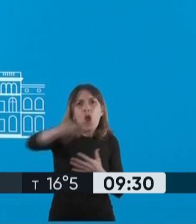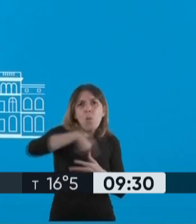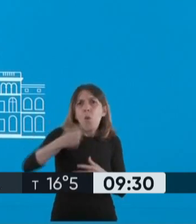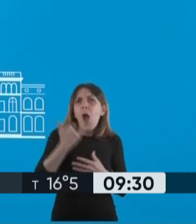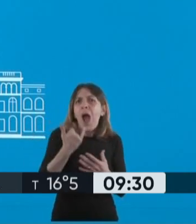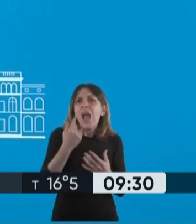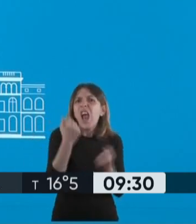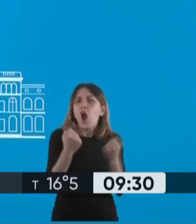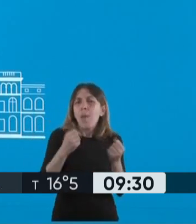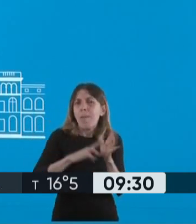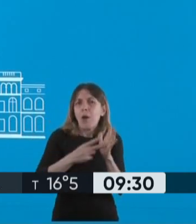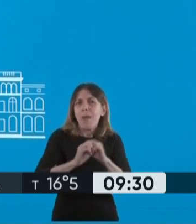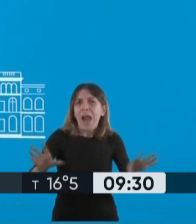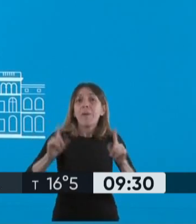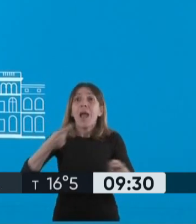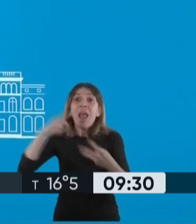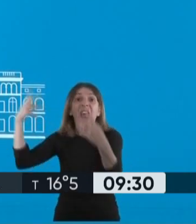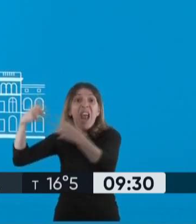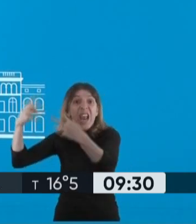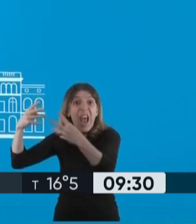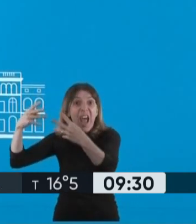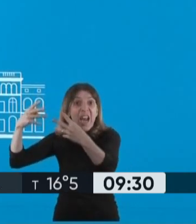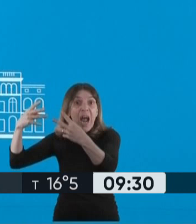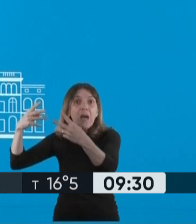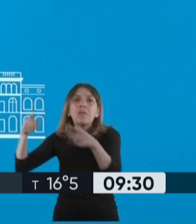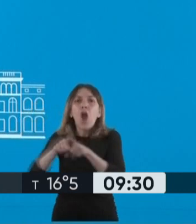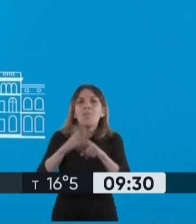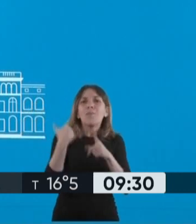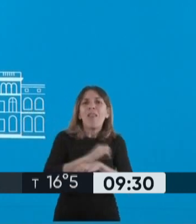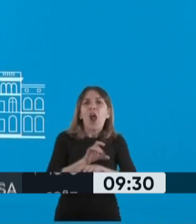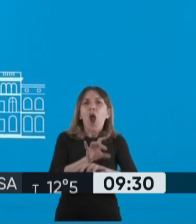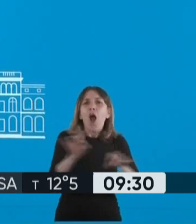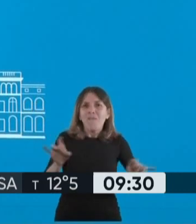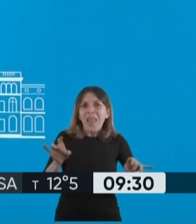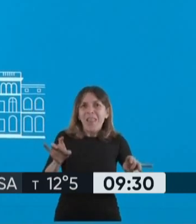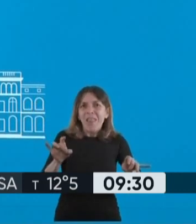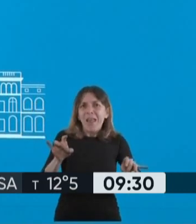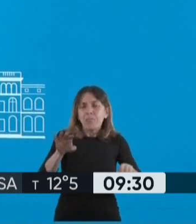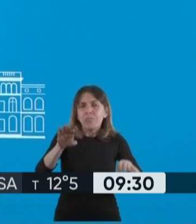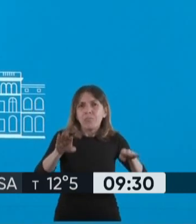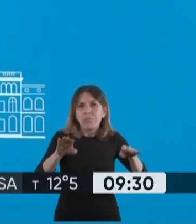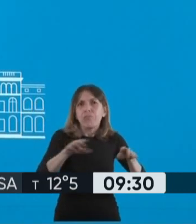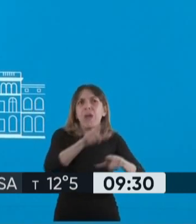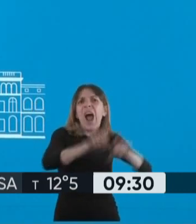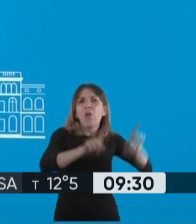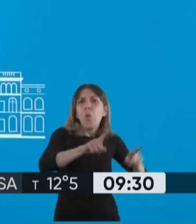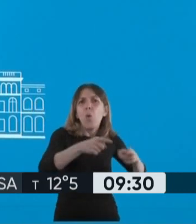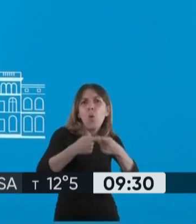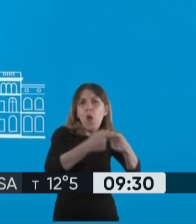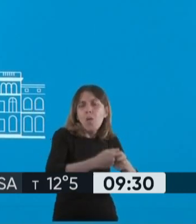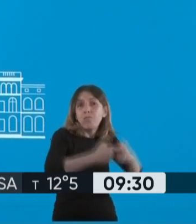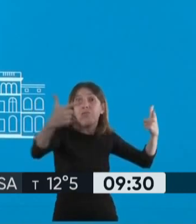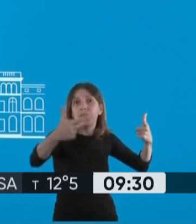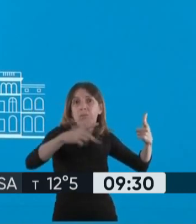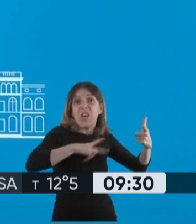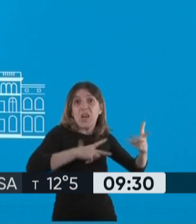graves. Ahora, la guerra también está produciendo, como produjo la pandemia, que algunos sectores crezcan mucho económicamente. Por lo tanto, cualquier crisis